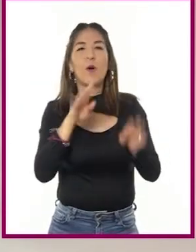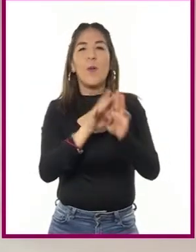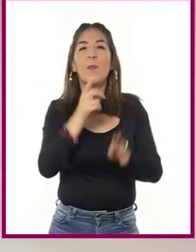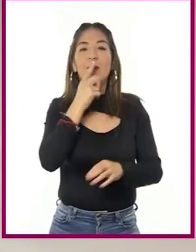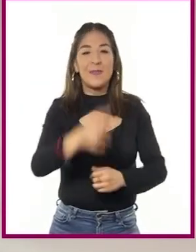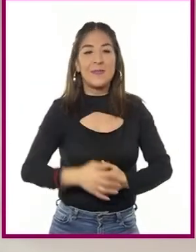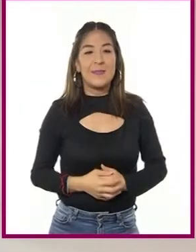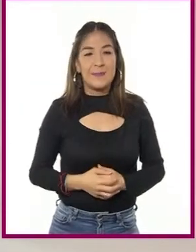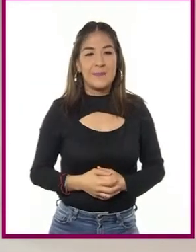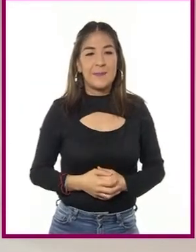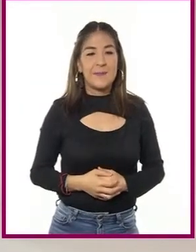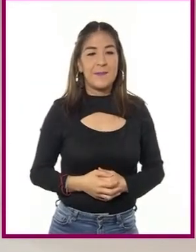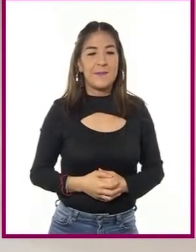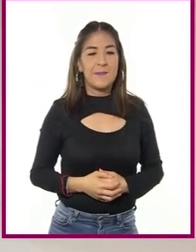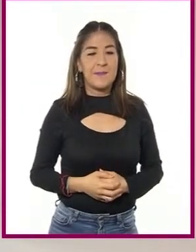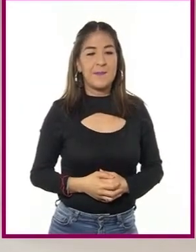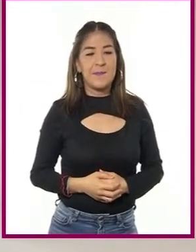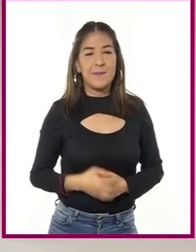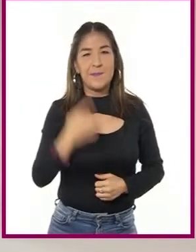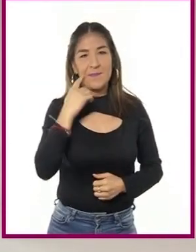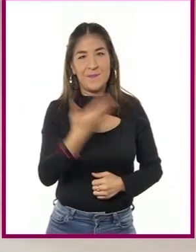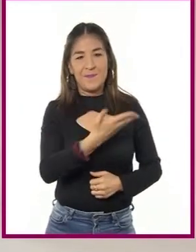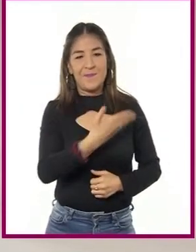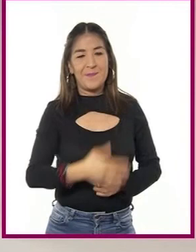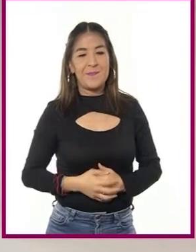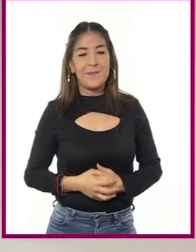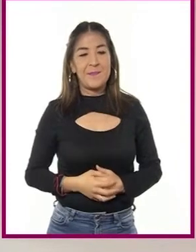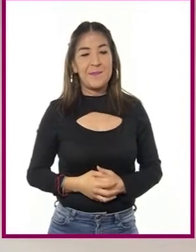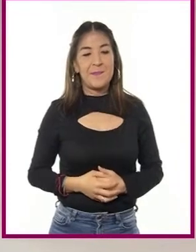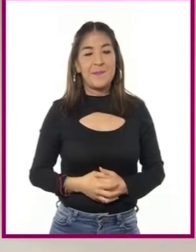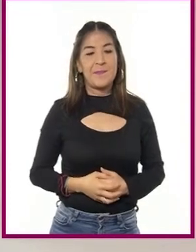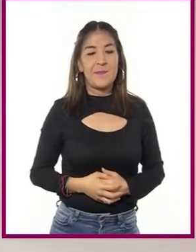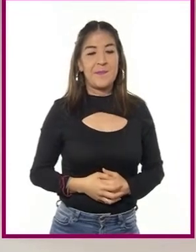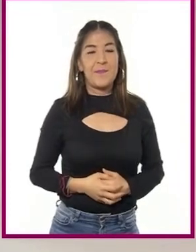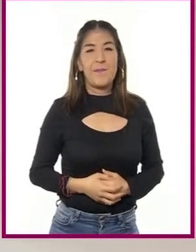dice yolistli pectinemilistli.